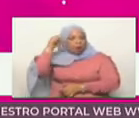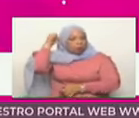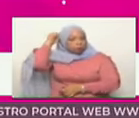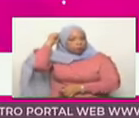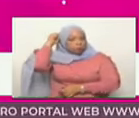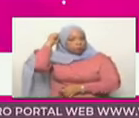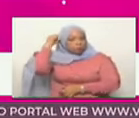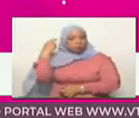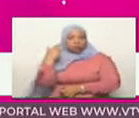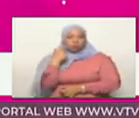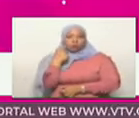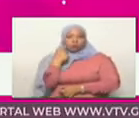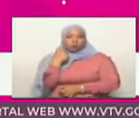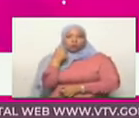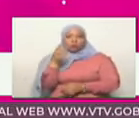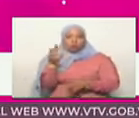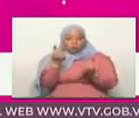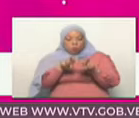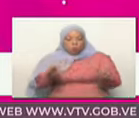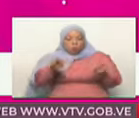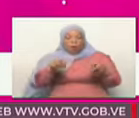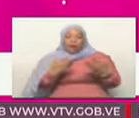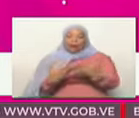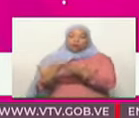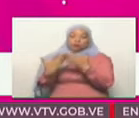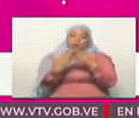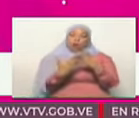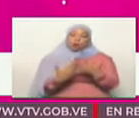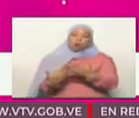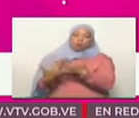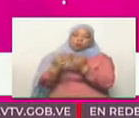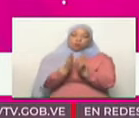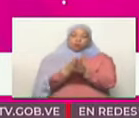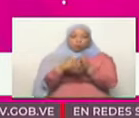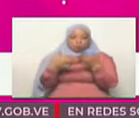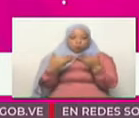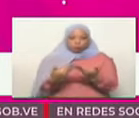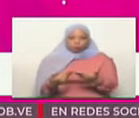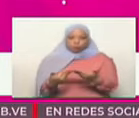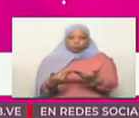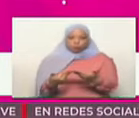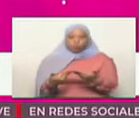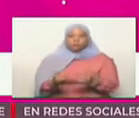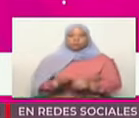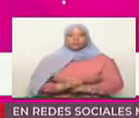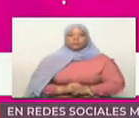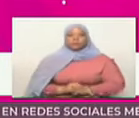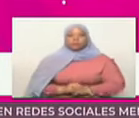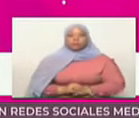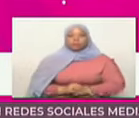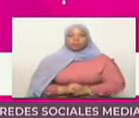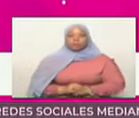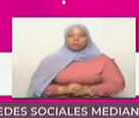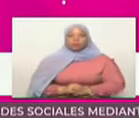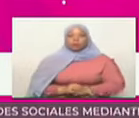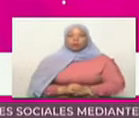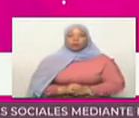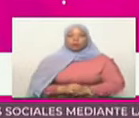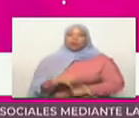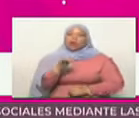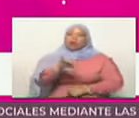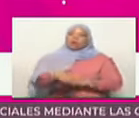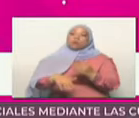un plus y me puse a estudiar esto que ustedes tienen aquí. 10 horas encerrado en un aparato,